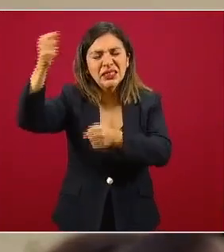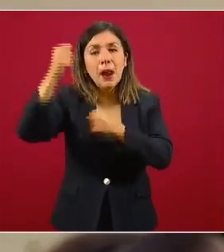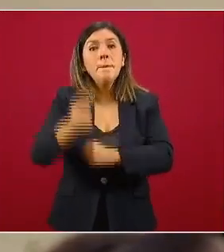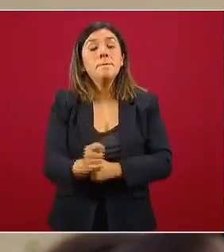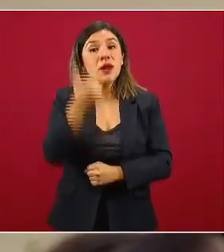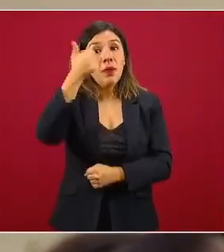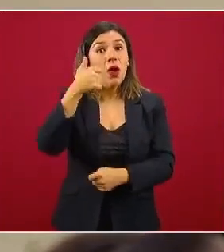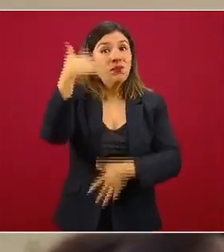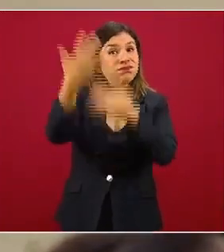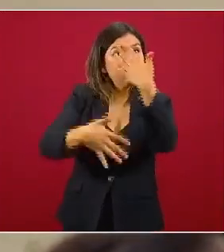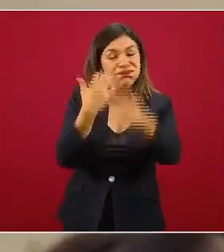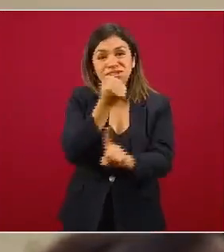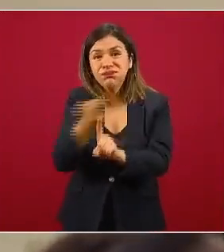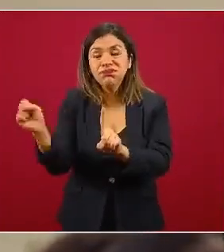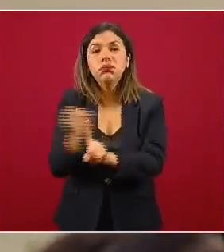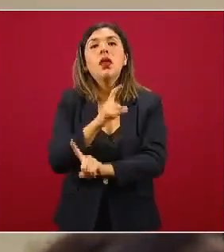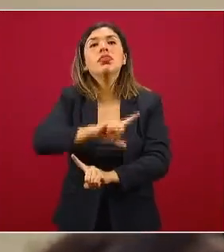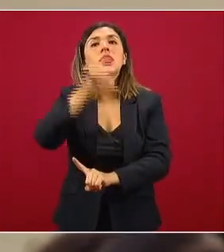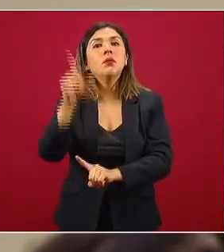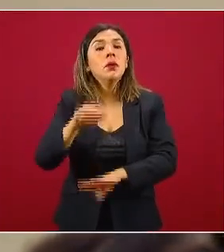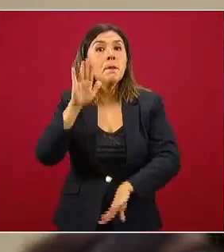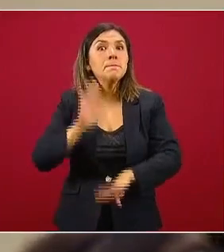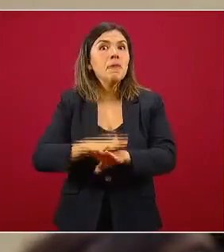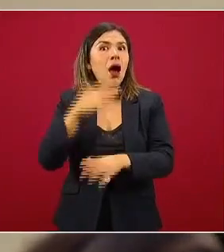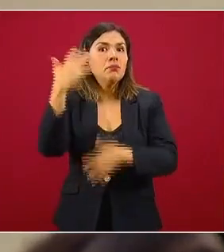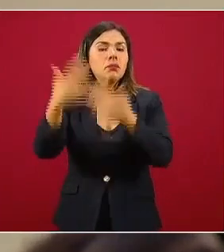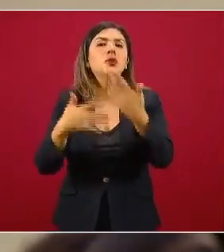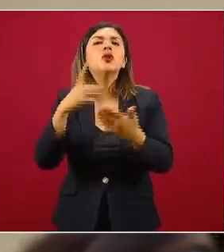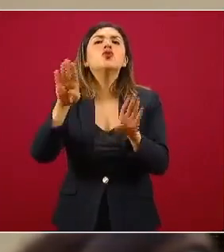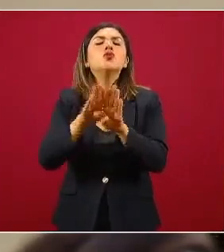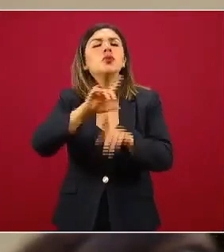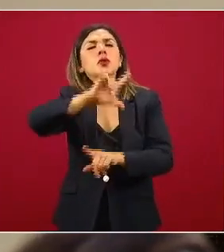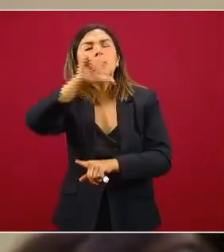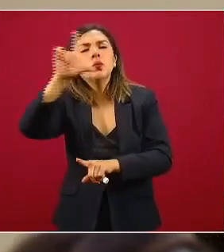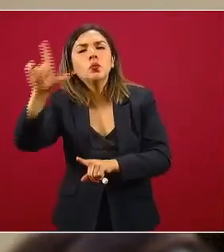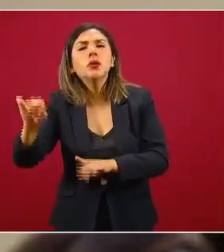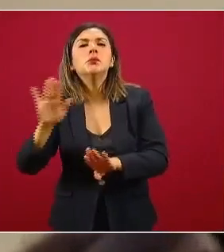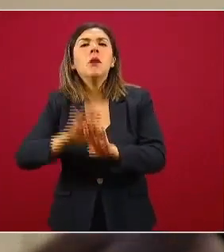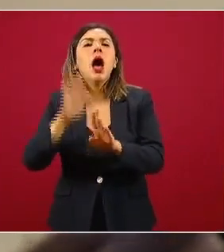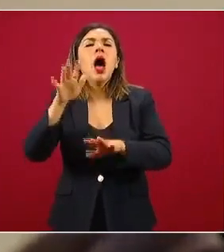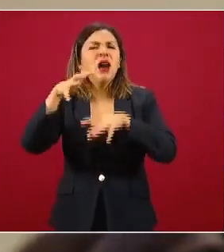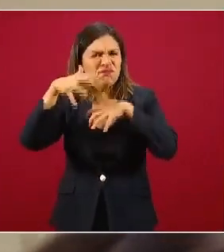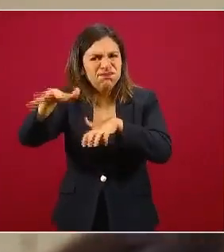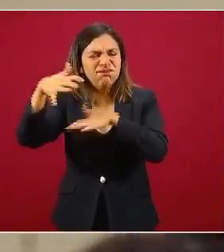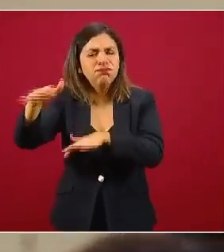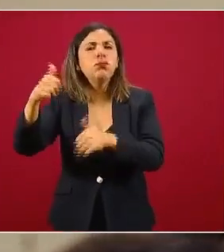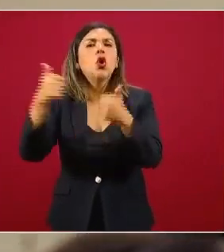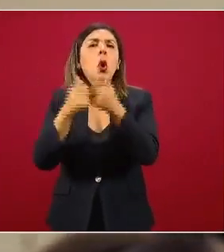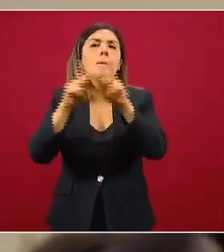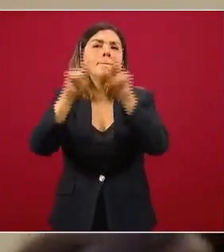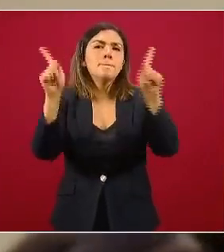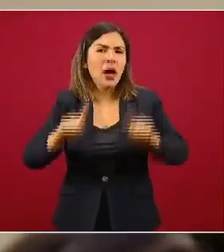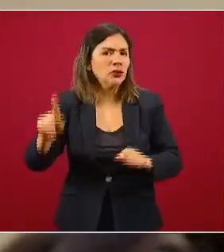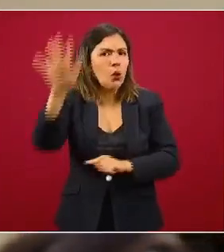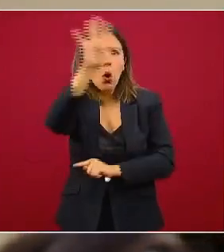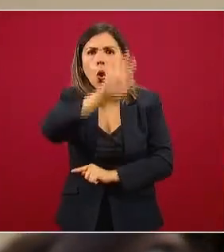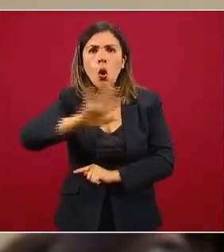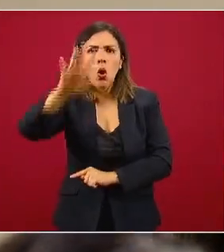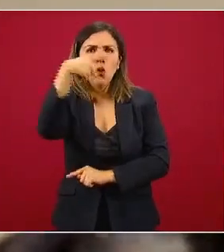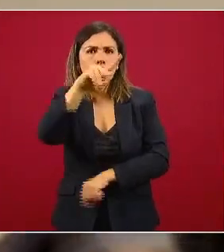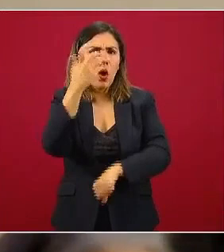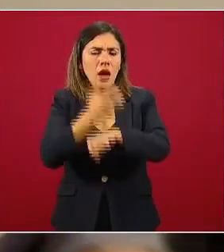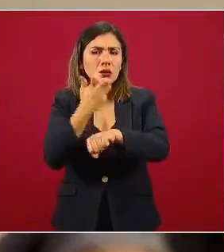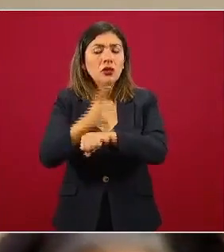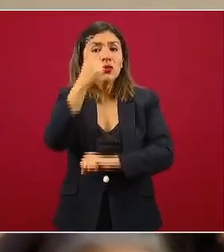protestas violentas, pero luego se convirtieron en grandes protestas pacíficas en todos los estados de la Unión, en